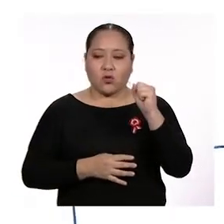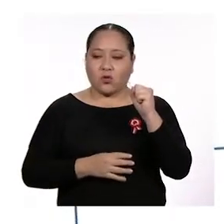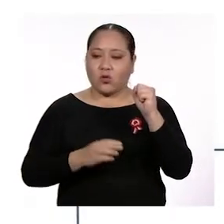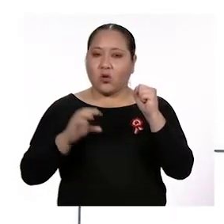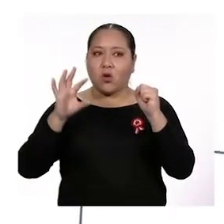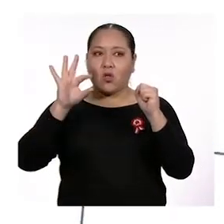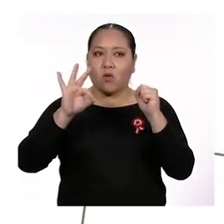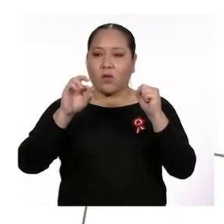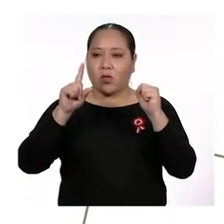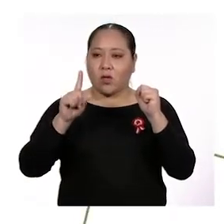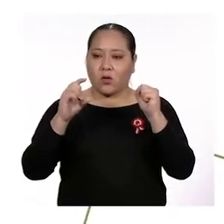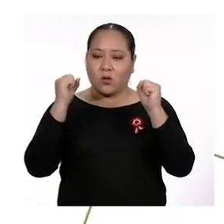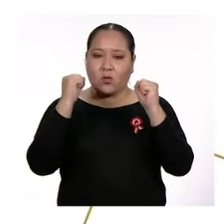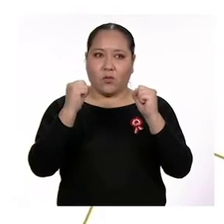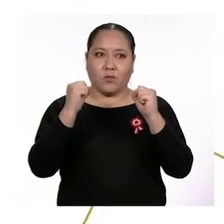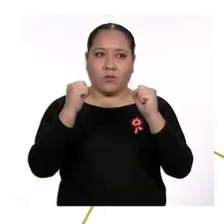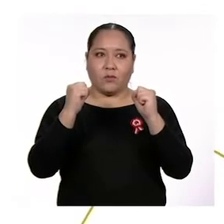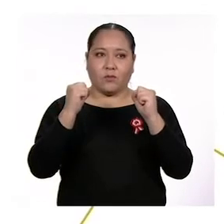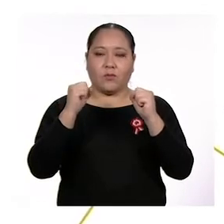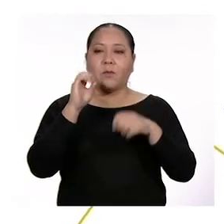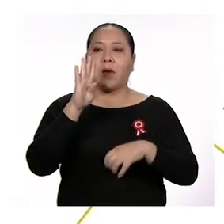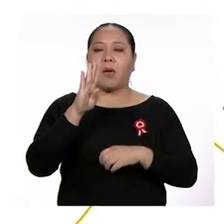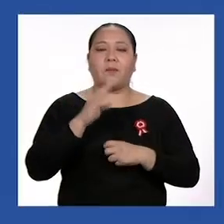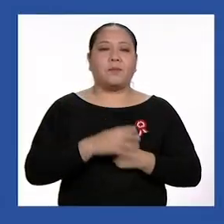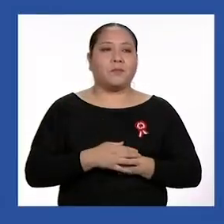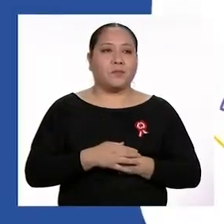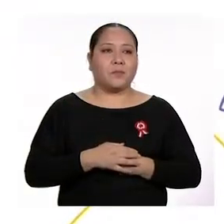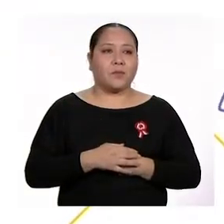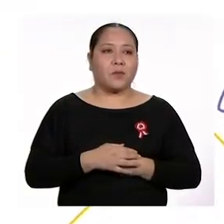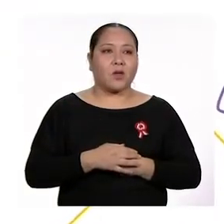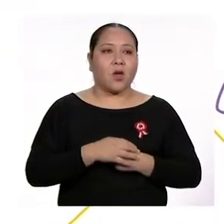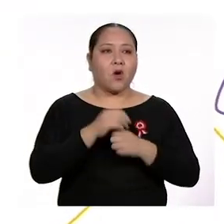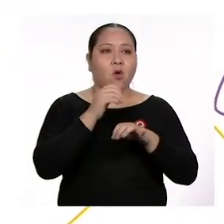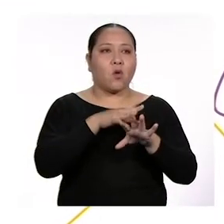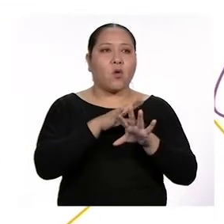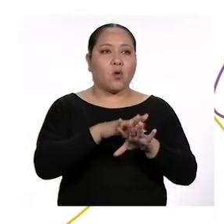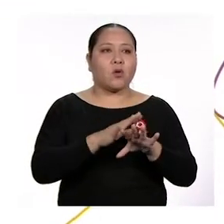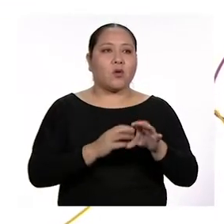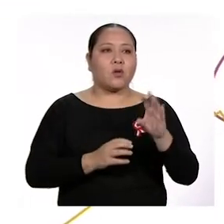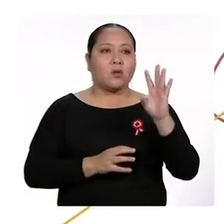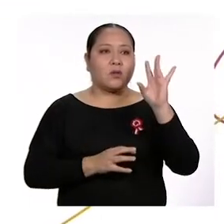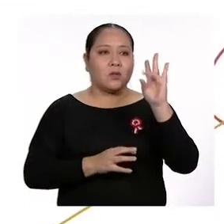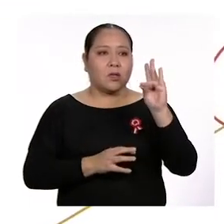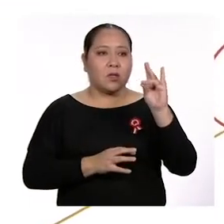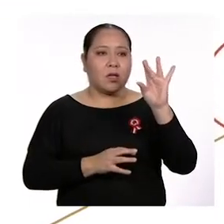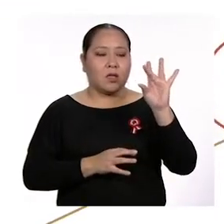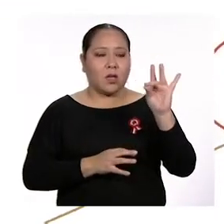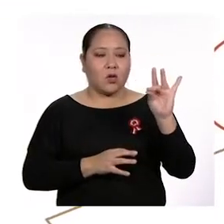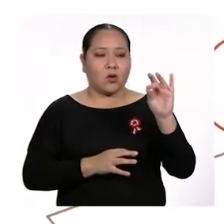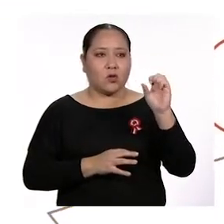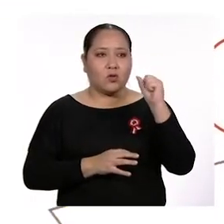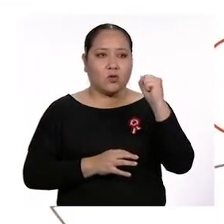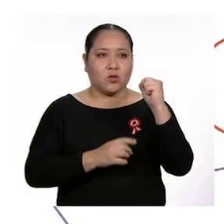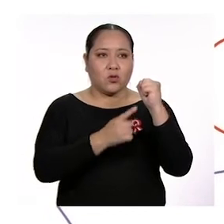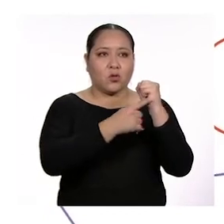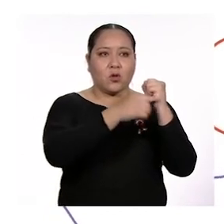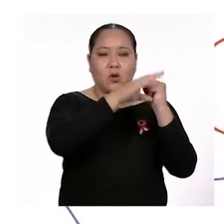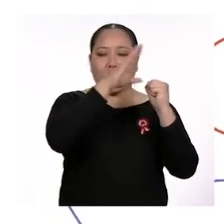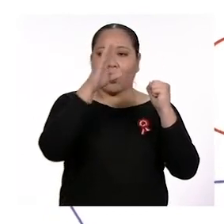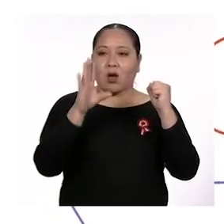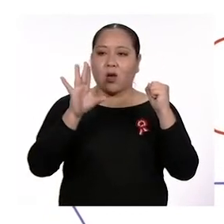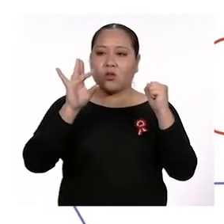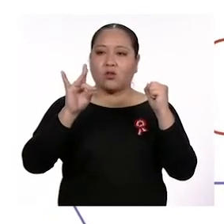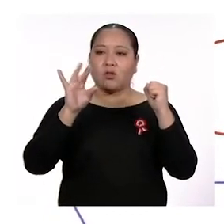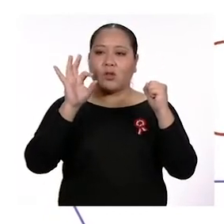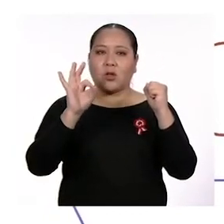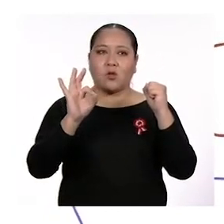lo representamos con la letra B. Y en julio fue de 78 a 89, lo